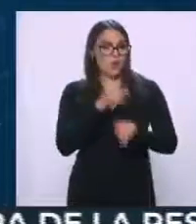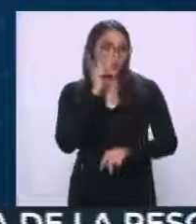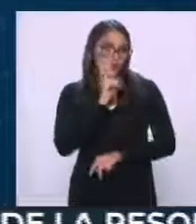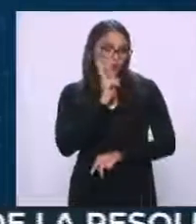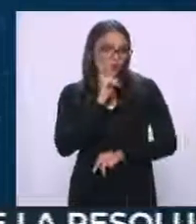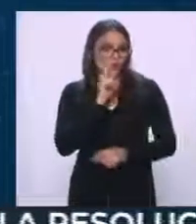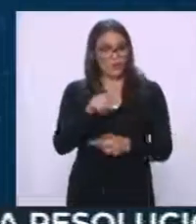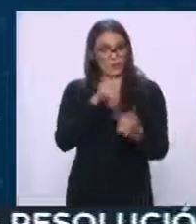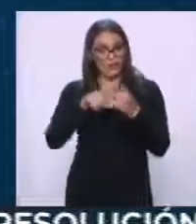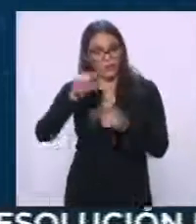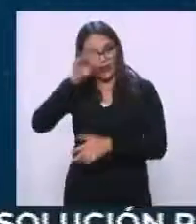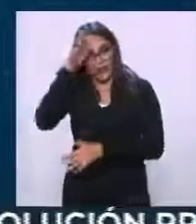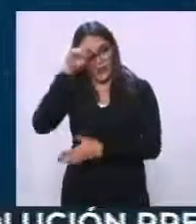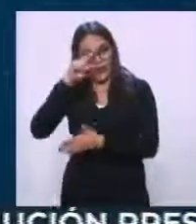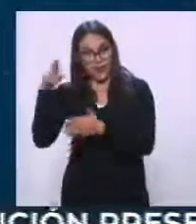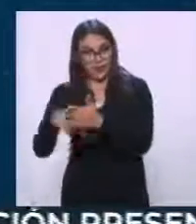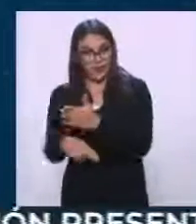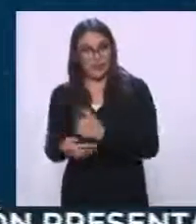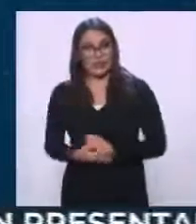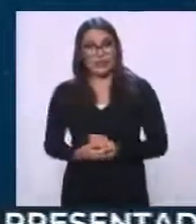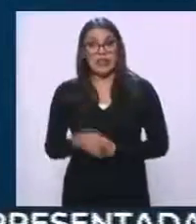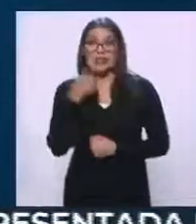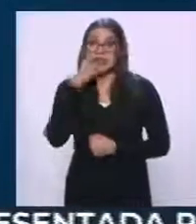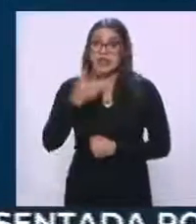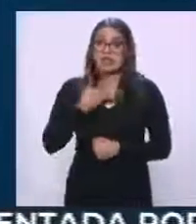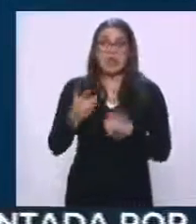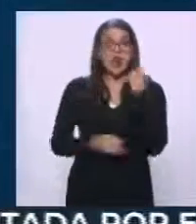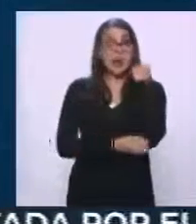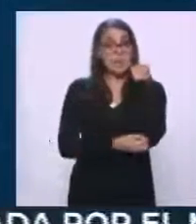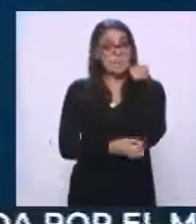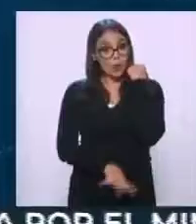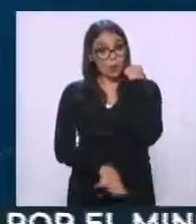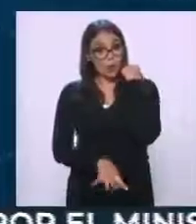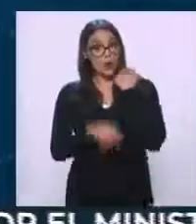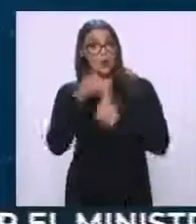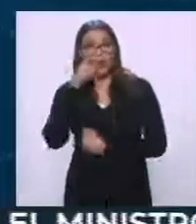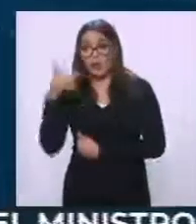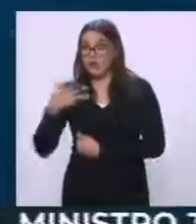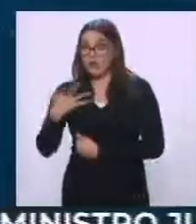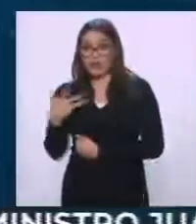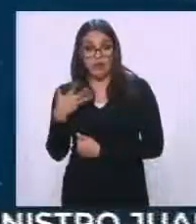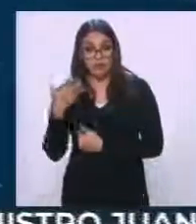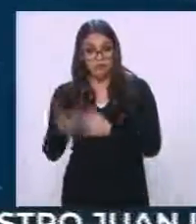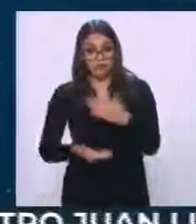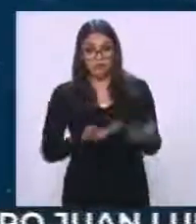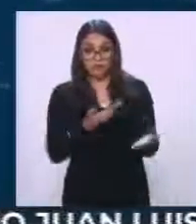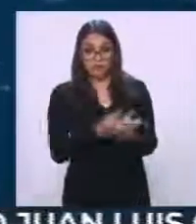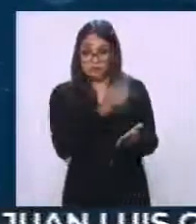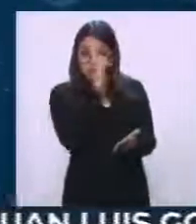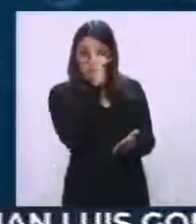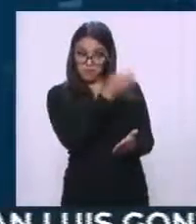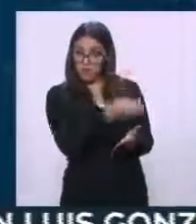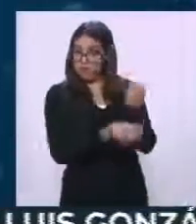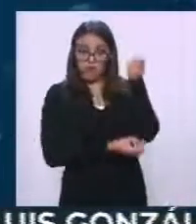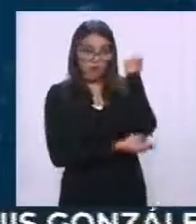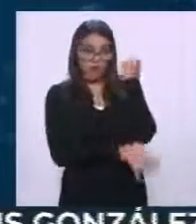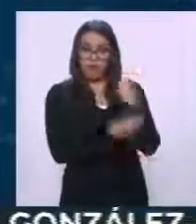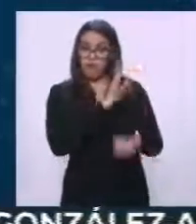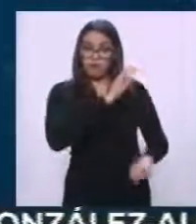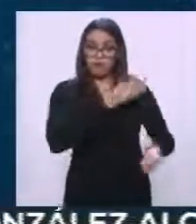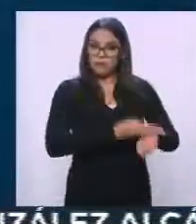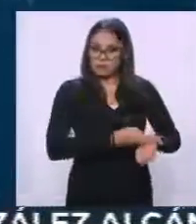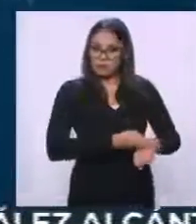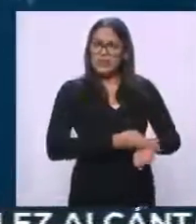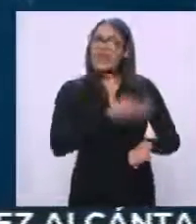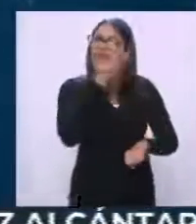que consideran que el aborto, por lo menos así lo establecía el proyecto, que la prohibición del aborto es en sí mismo una